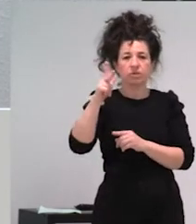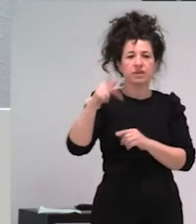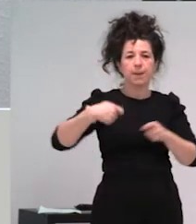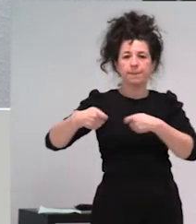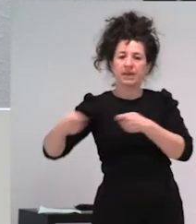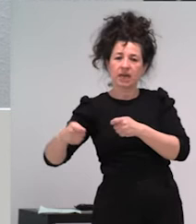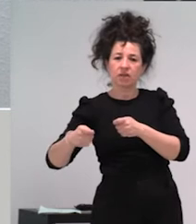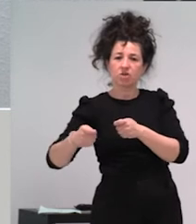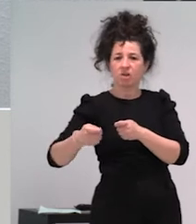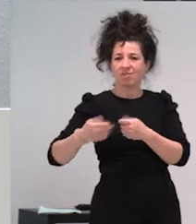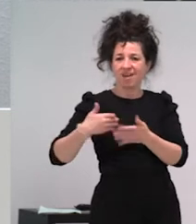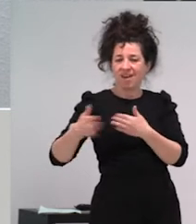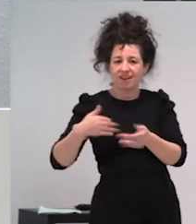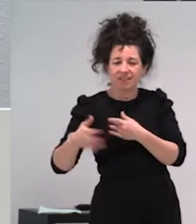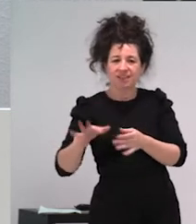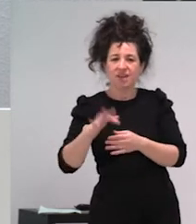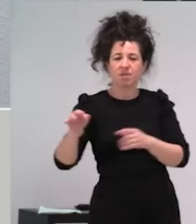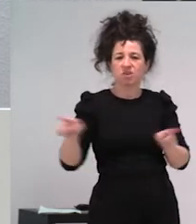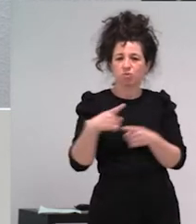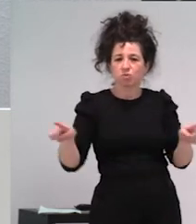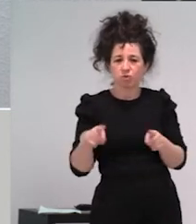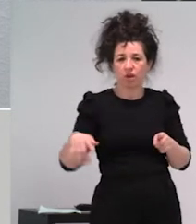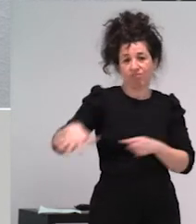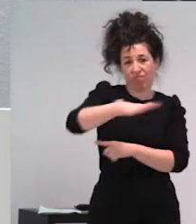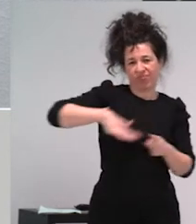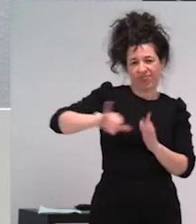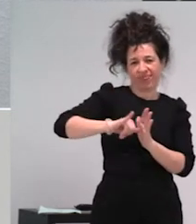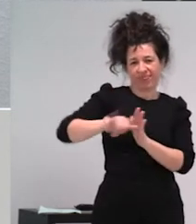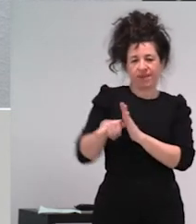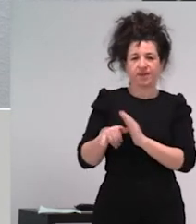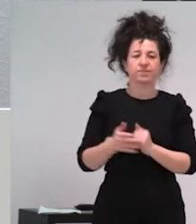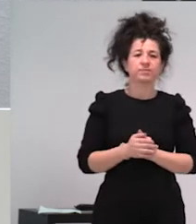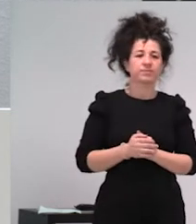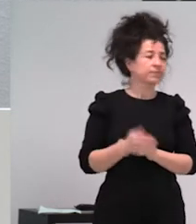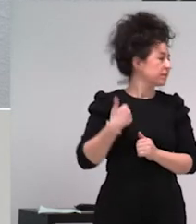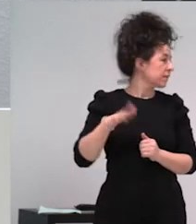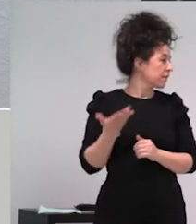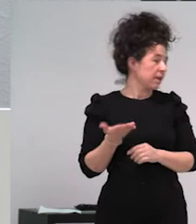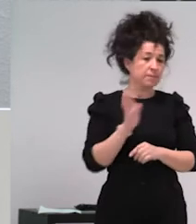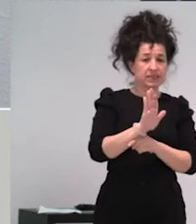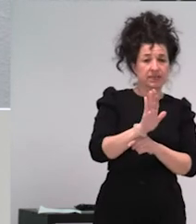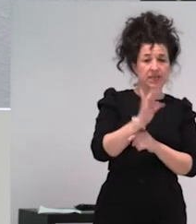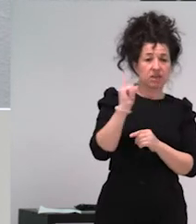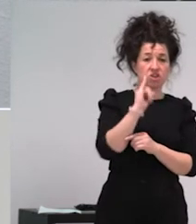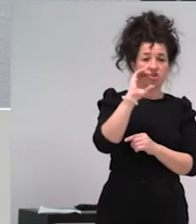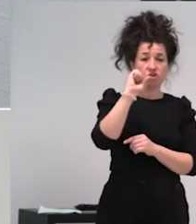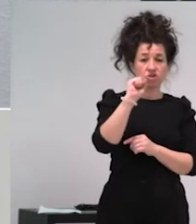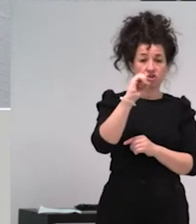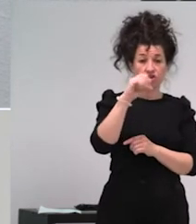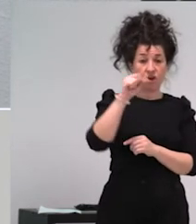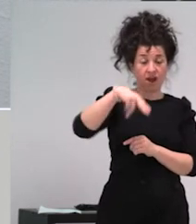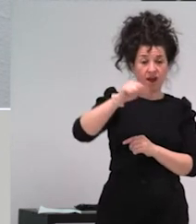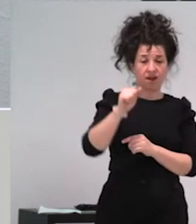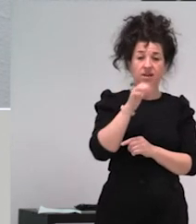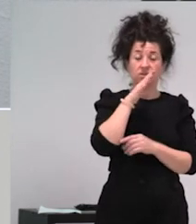y varios conciertos de grupos de música local. Y nada, ya para acabar y dar paso a Joana, el momento en el que